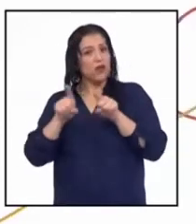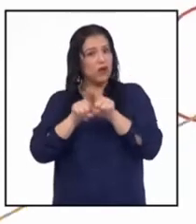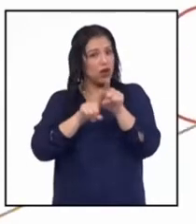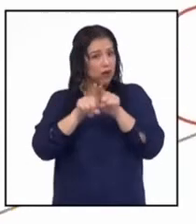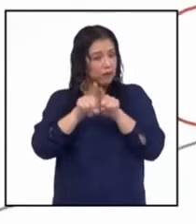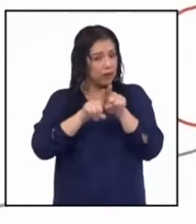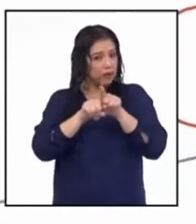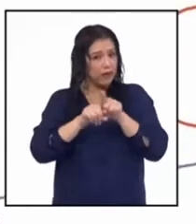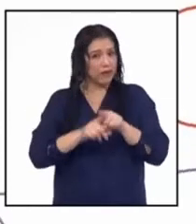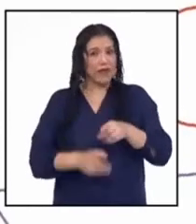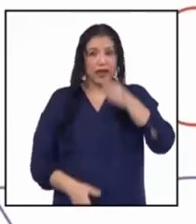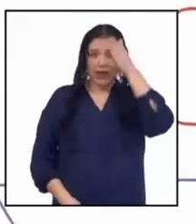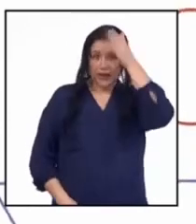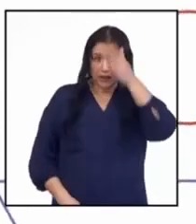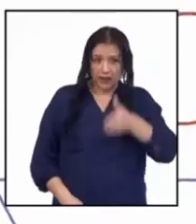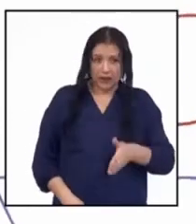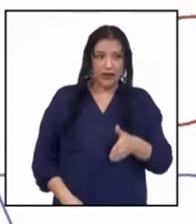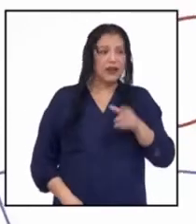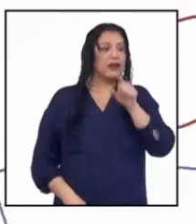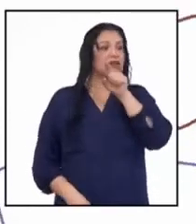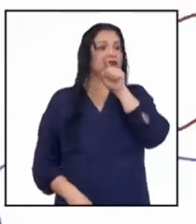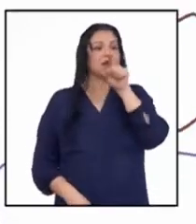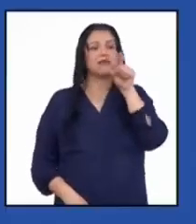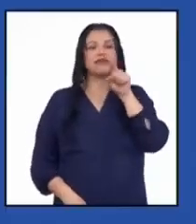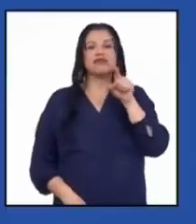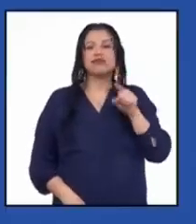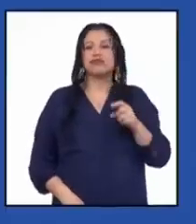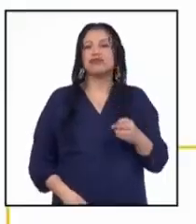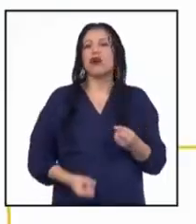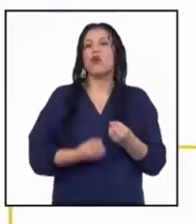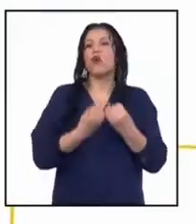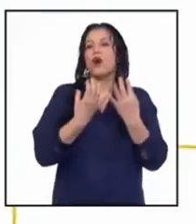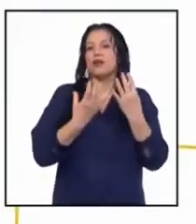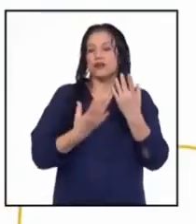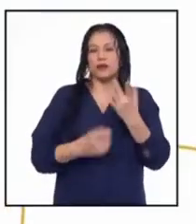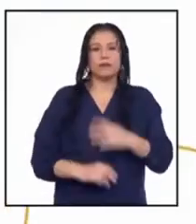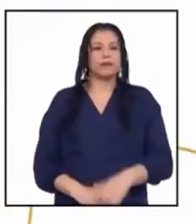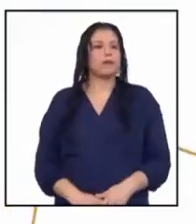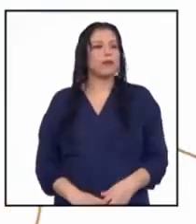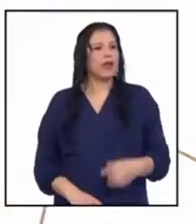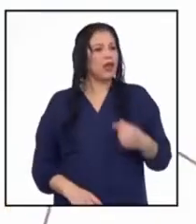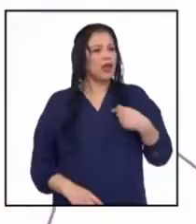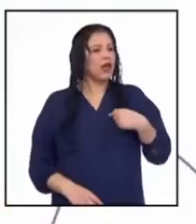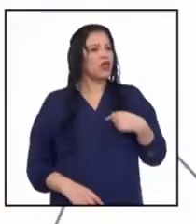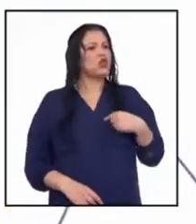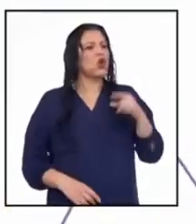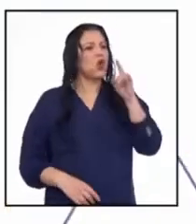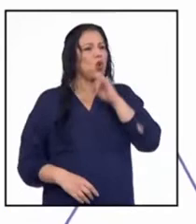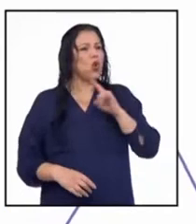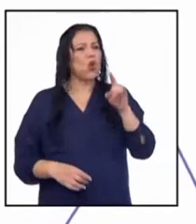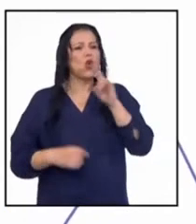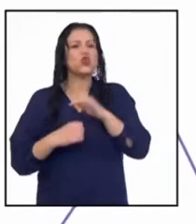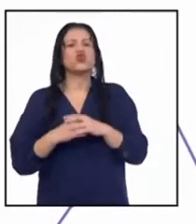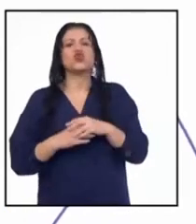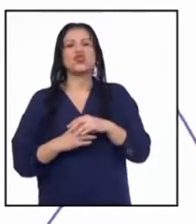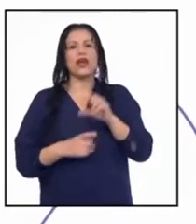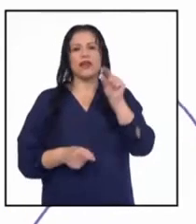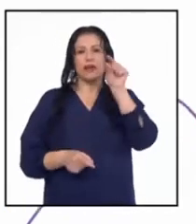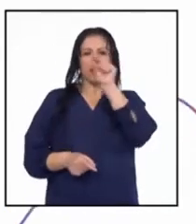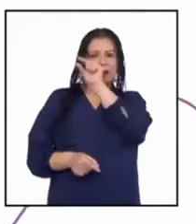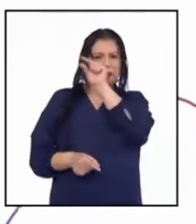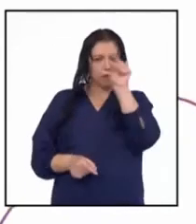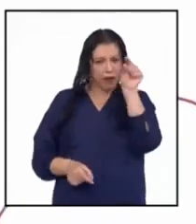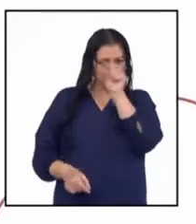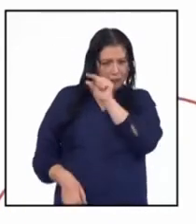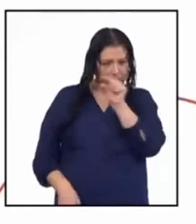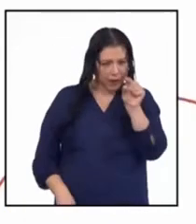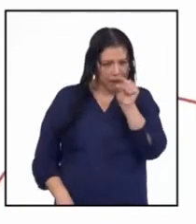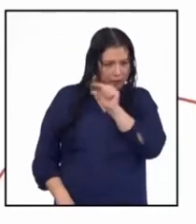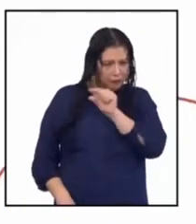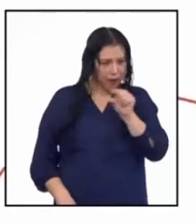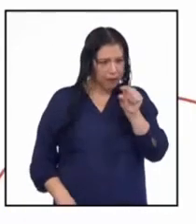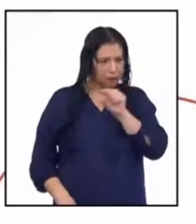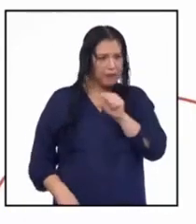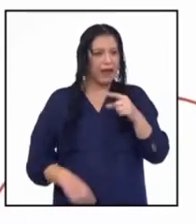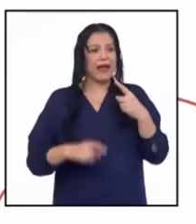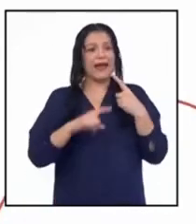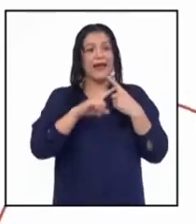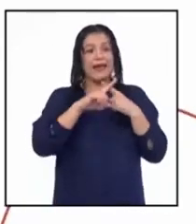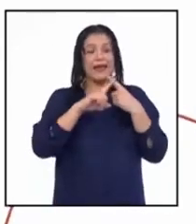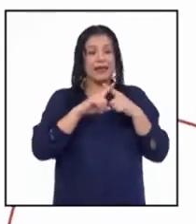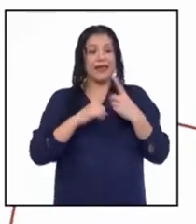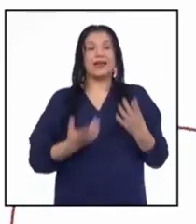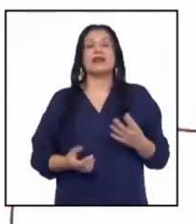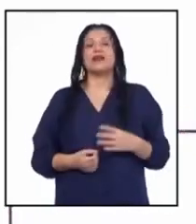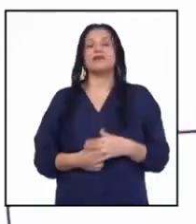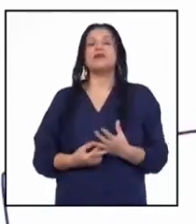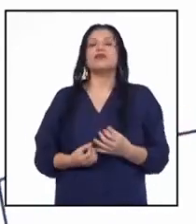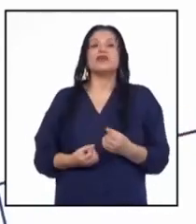Y en el eje vertical la frecuencia absoluta. Yo en cambio utilicé un gráfico de barras horizontal. En el eje X ubiqué la